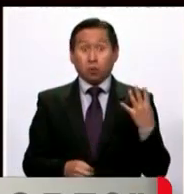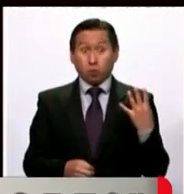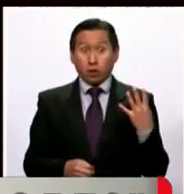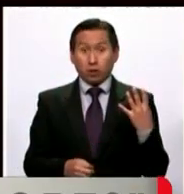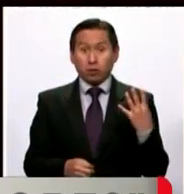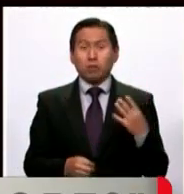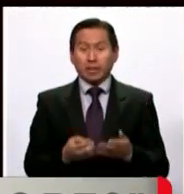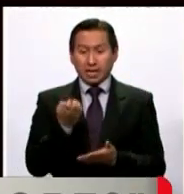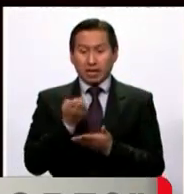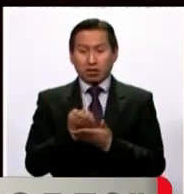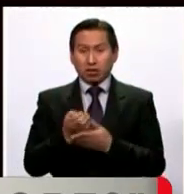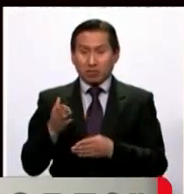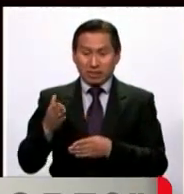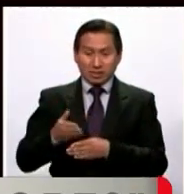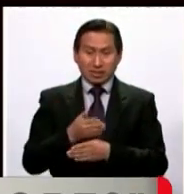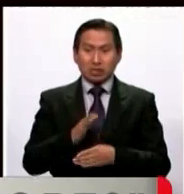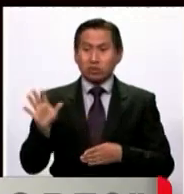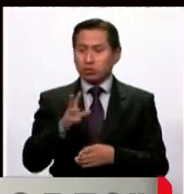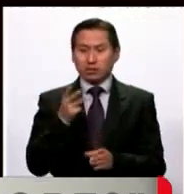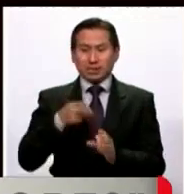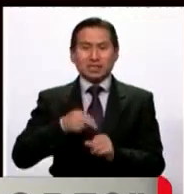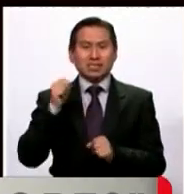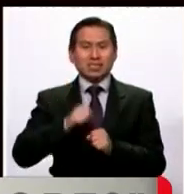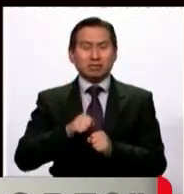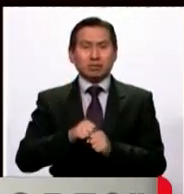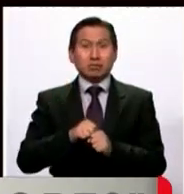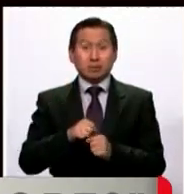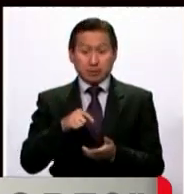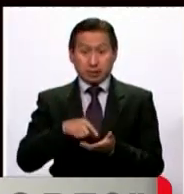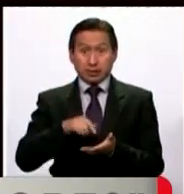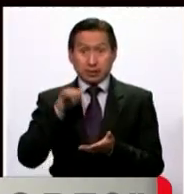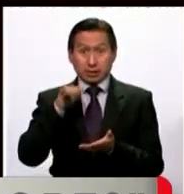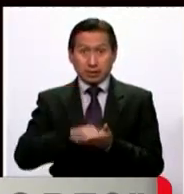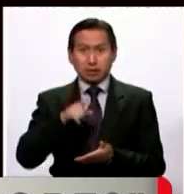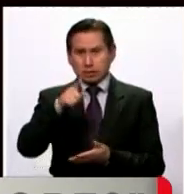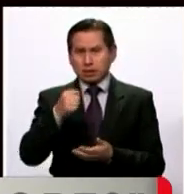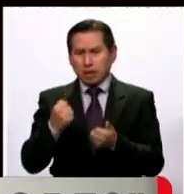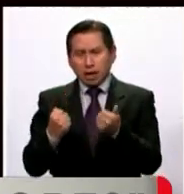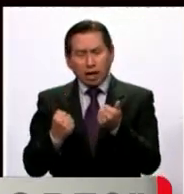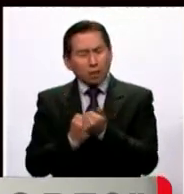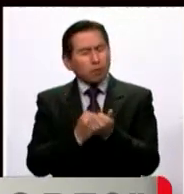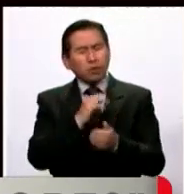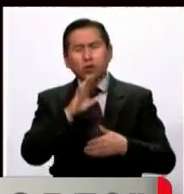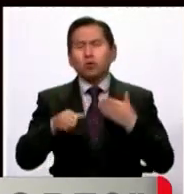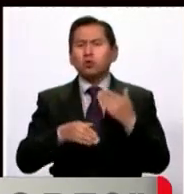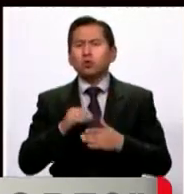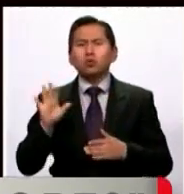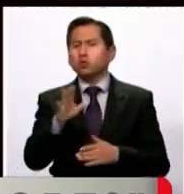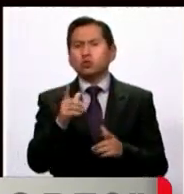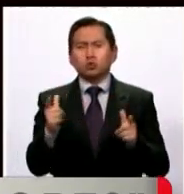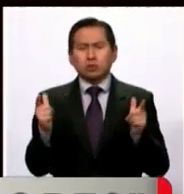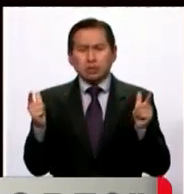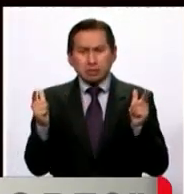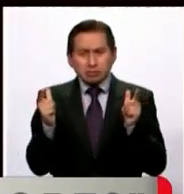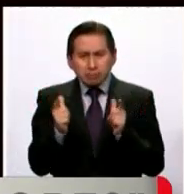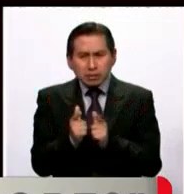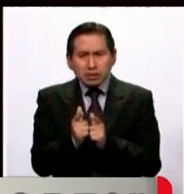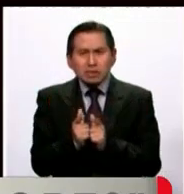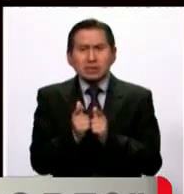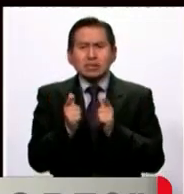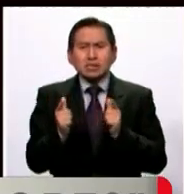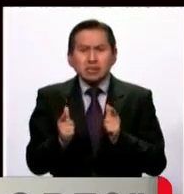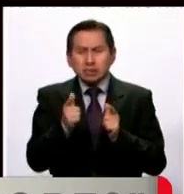Recuperar la economía y el empleo. Y para eso hay que apoyar con todo a los pequeños, a los